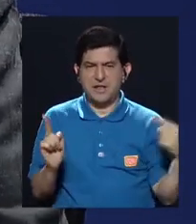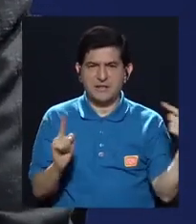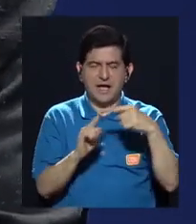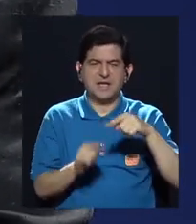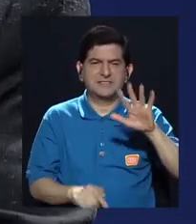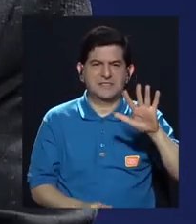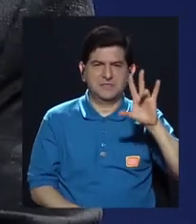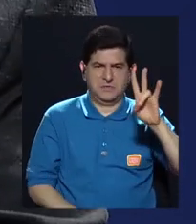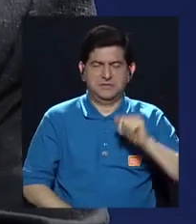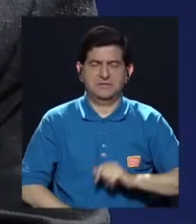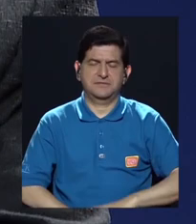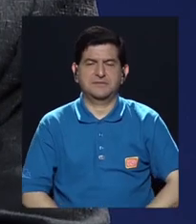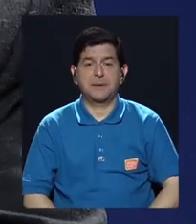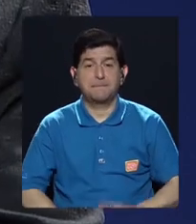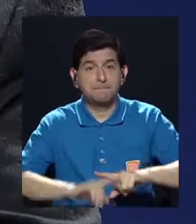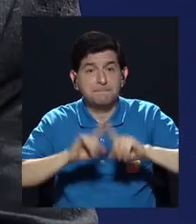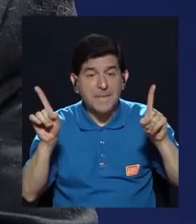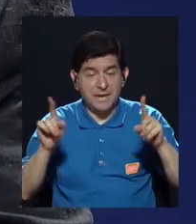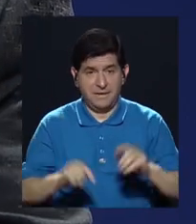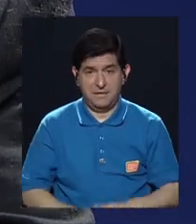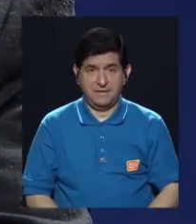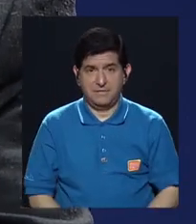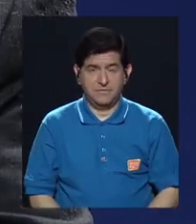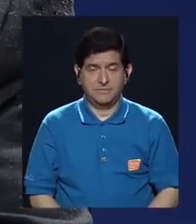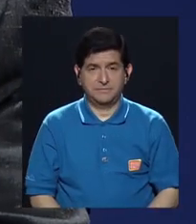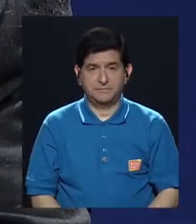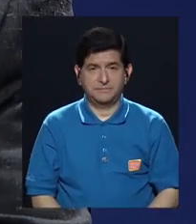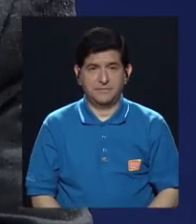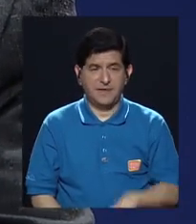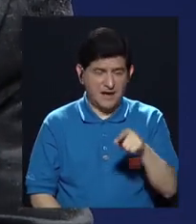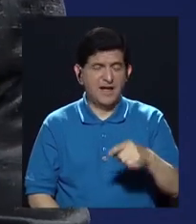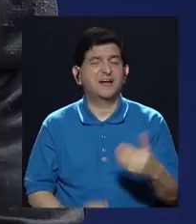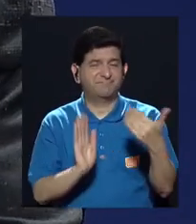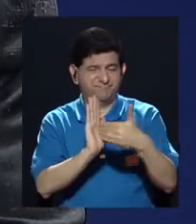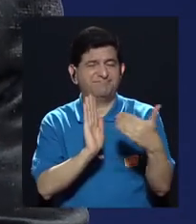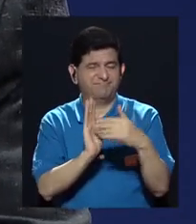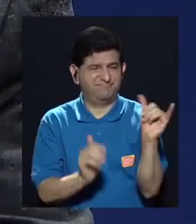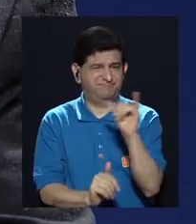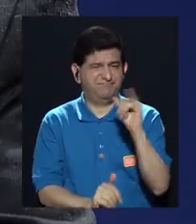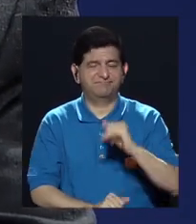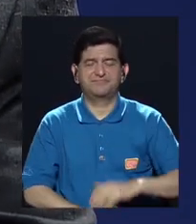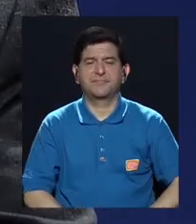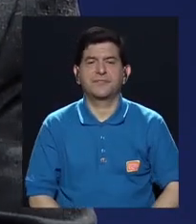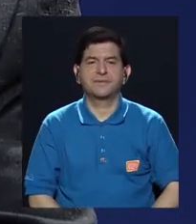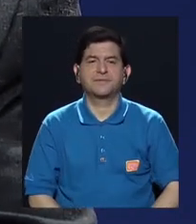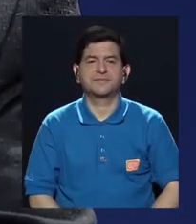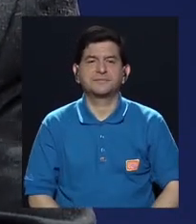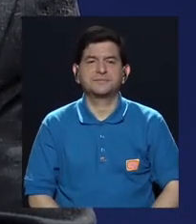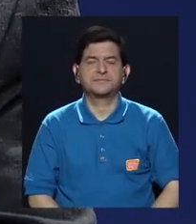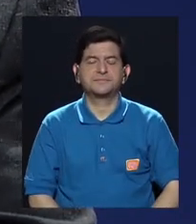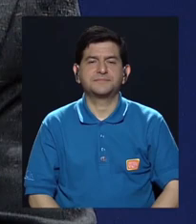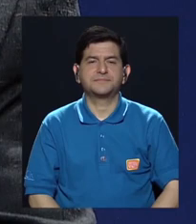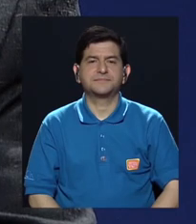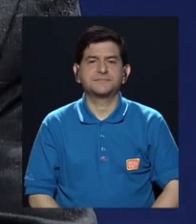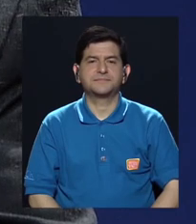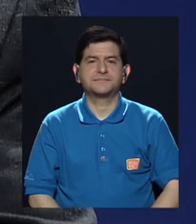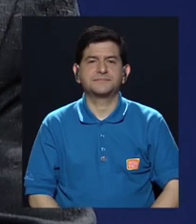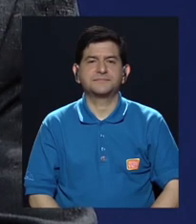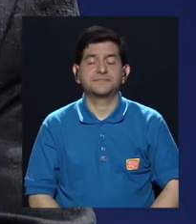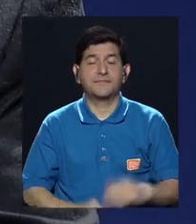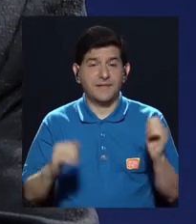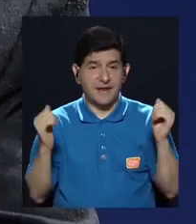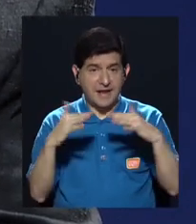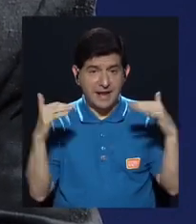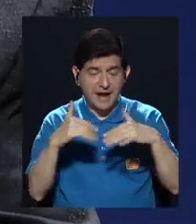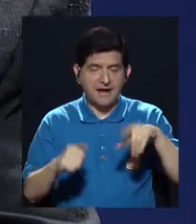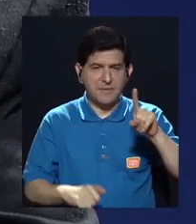hasta el 57. Pero ahí estaba e incomodando también. Así es que